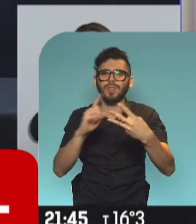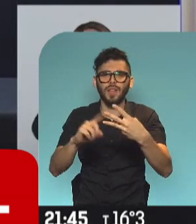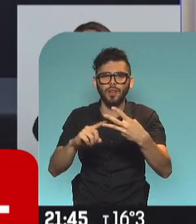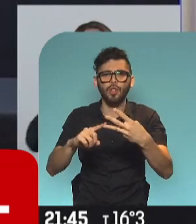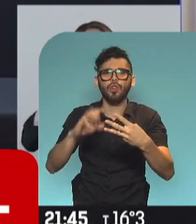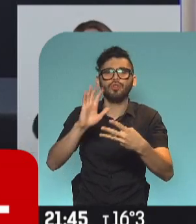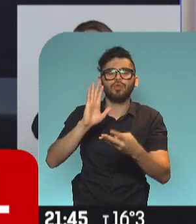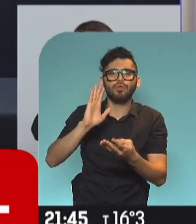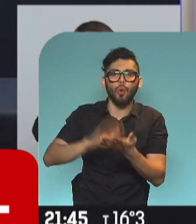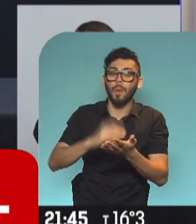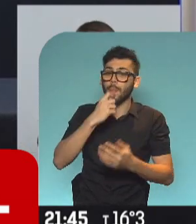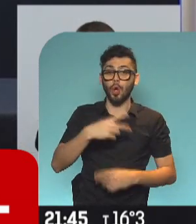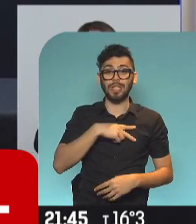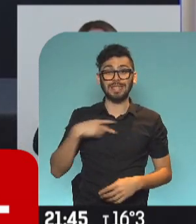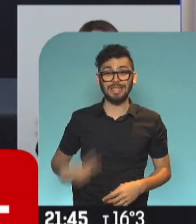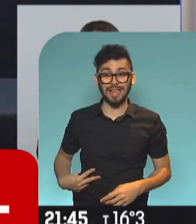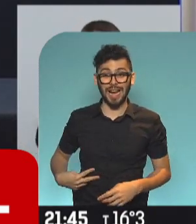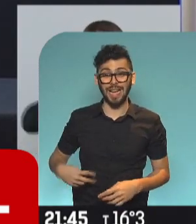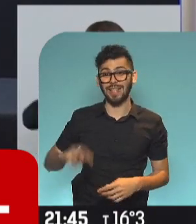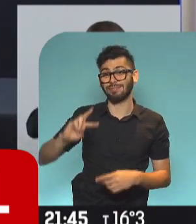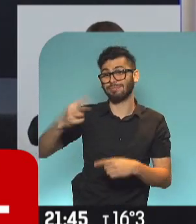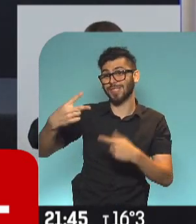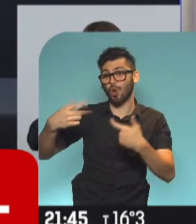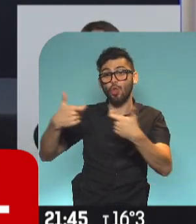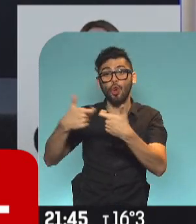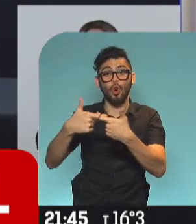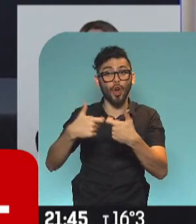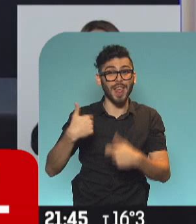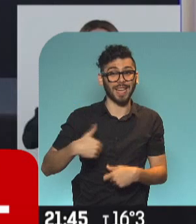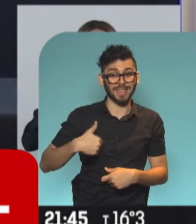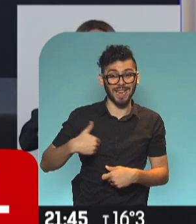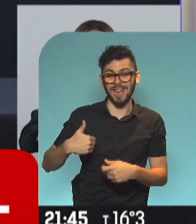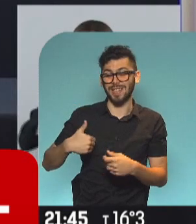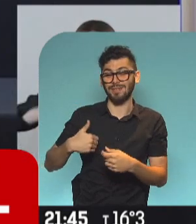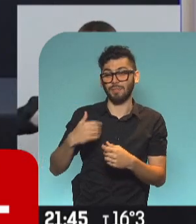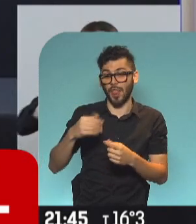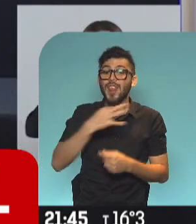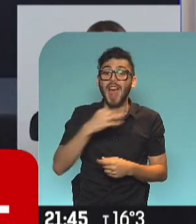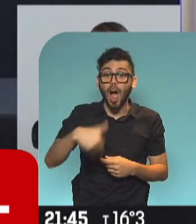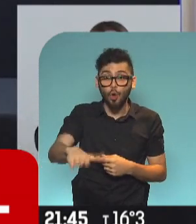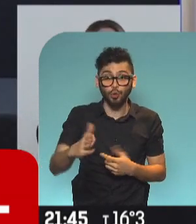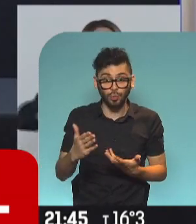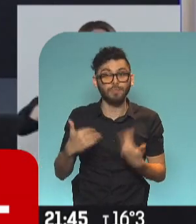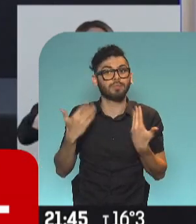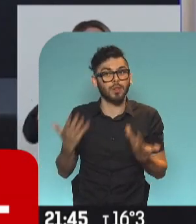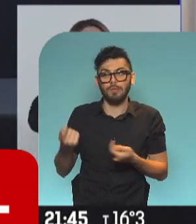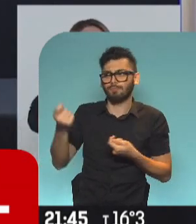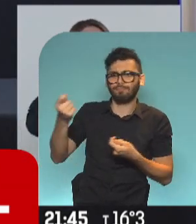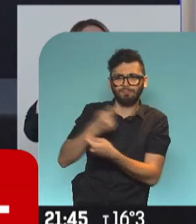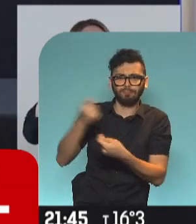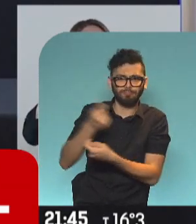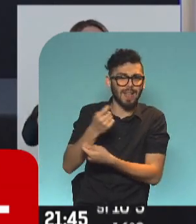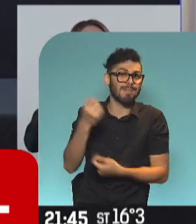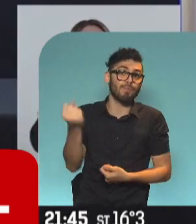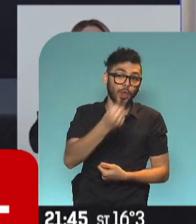pasar? Bueno, como China, ya sabemos, es el segundo socio comercial de Argentina a partir de agosto, por tanto las operaciones que se hagan son muy importantes,